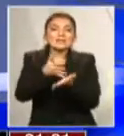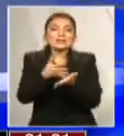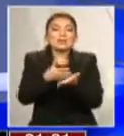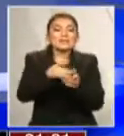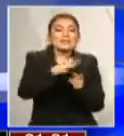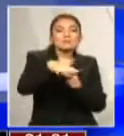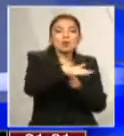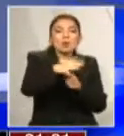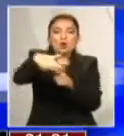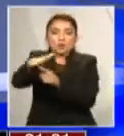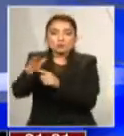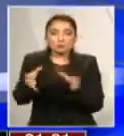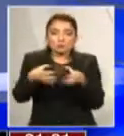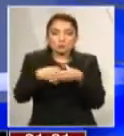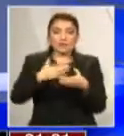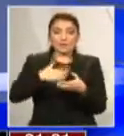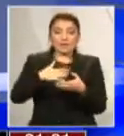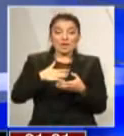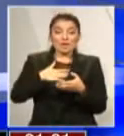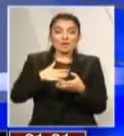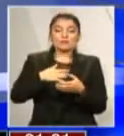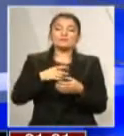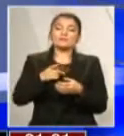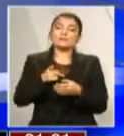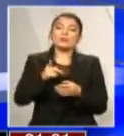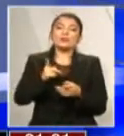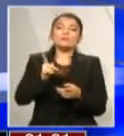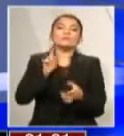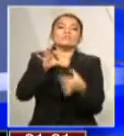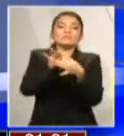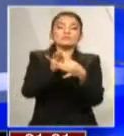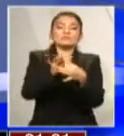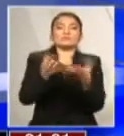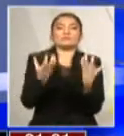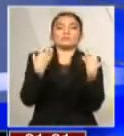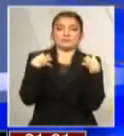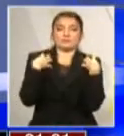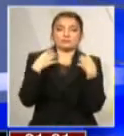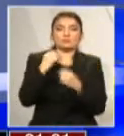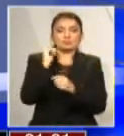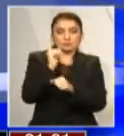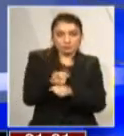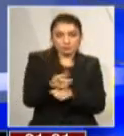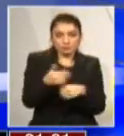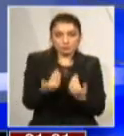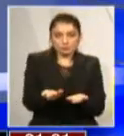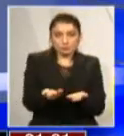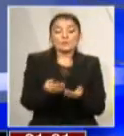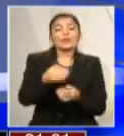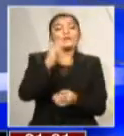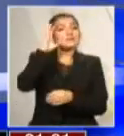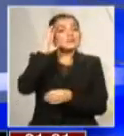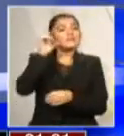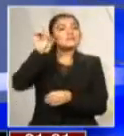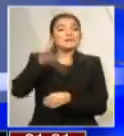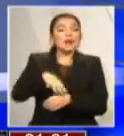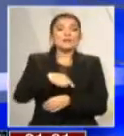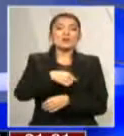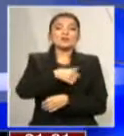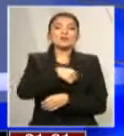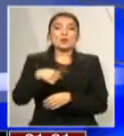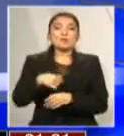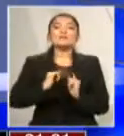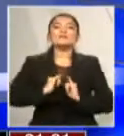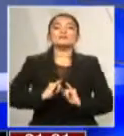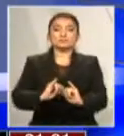colectividades aspiran se condigan con los cargos otorgados. Bachelet sabe además que el nombre es el mensaje, que cada persona